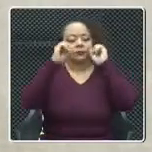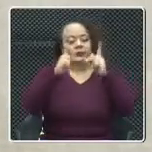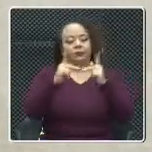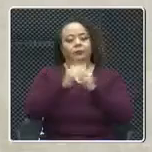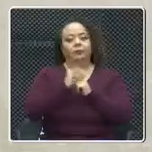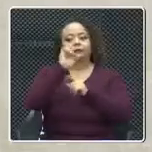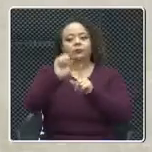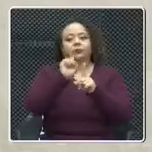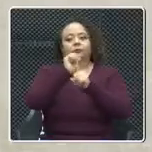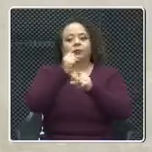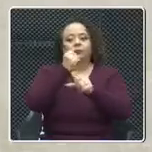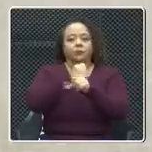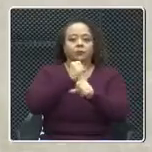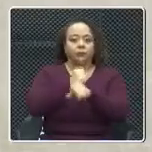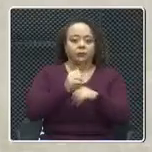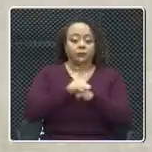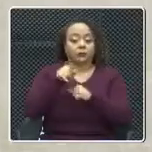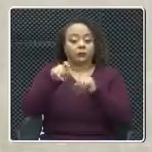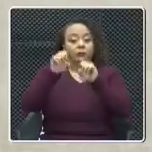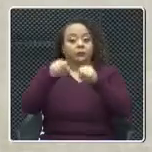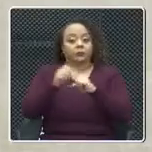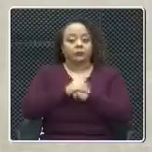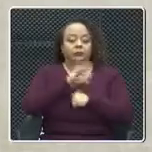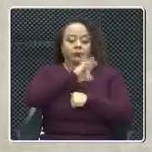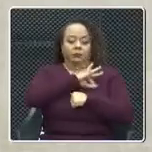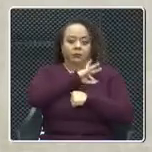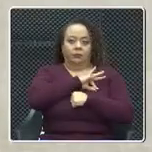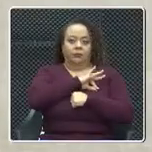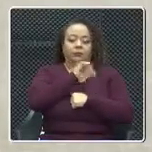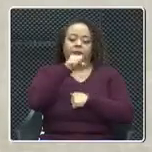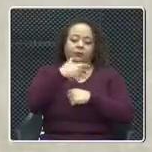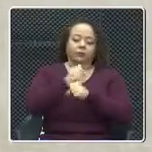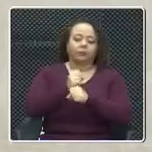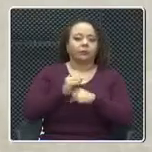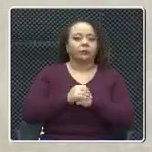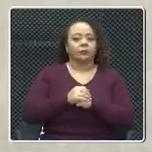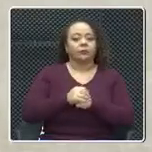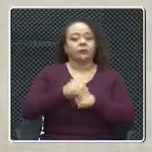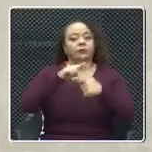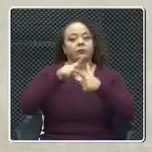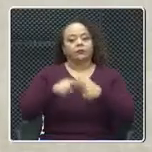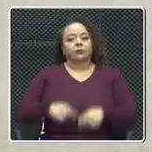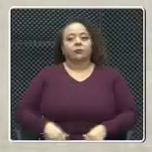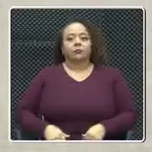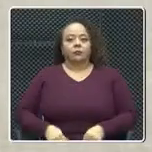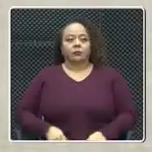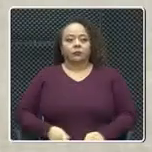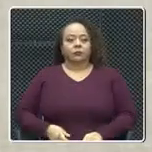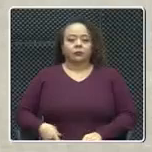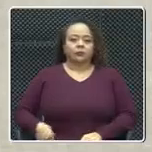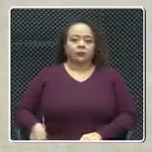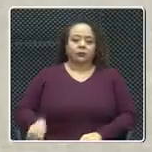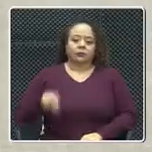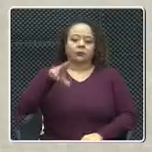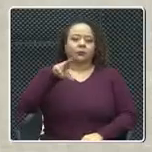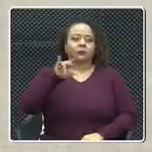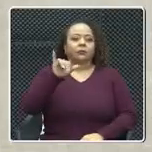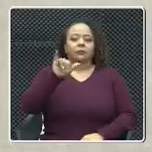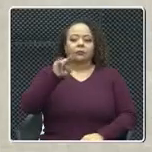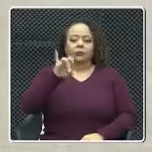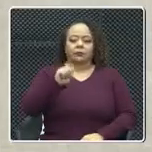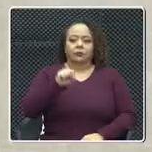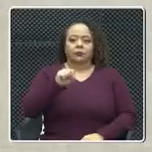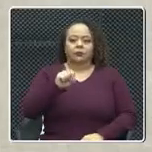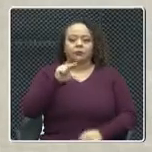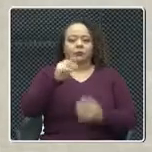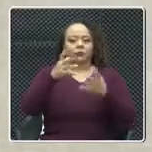¿en qué condiciones de trabajo él podría haberse beneficiado? Pues sí se hace. Claro. ¿Verdad? Entonces, vamos a ver, no es que el INSS